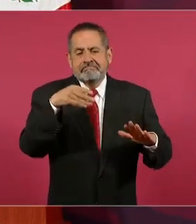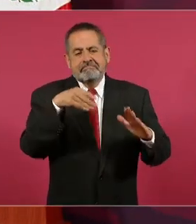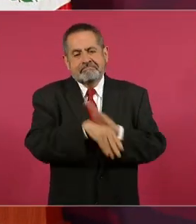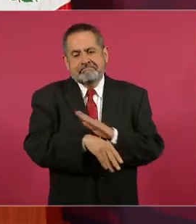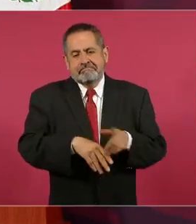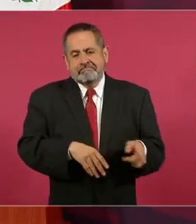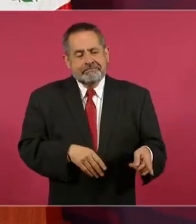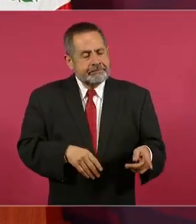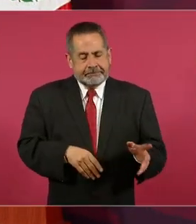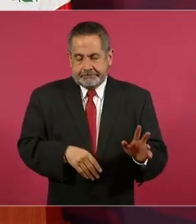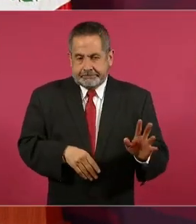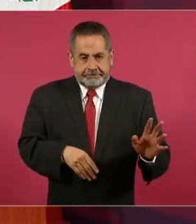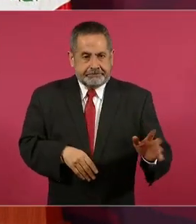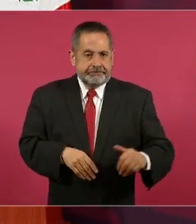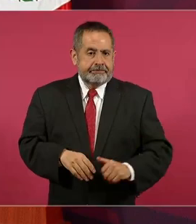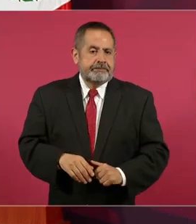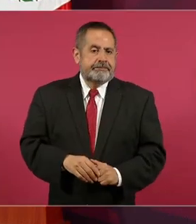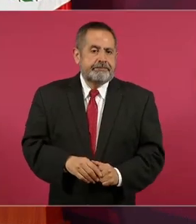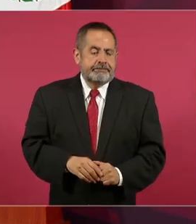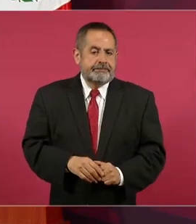y de estas